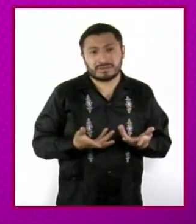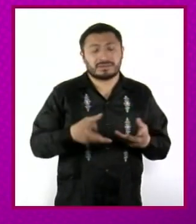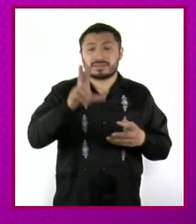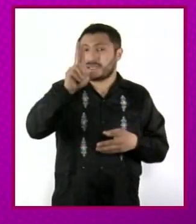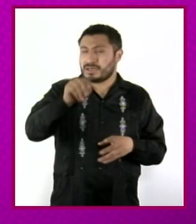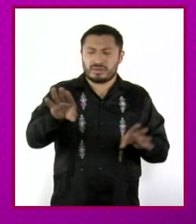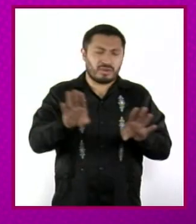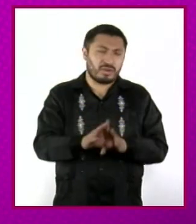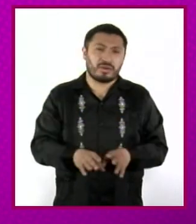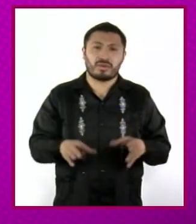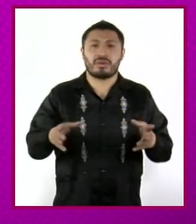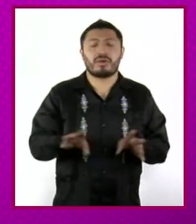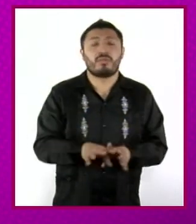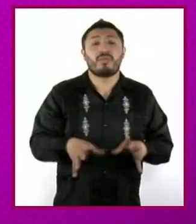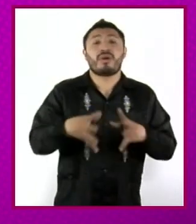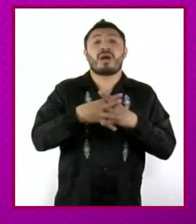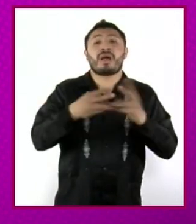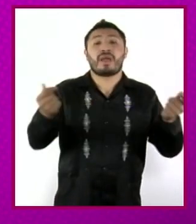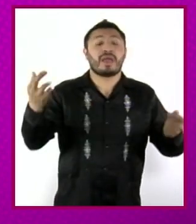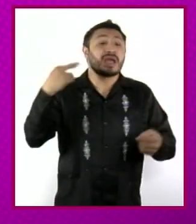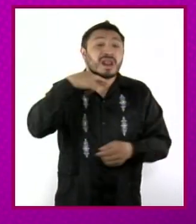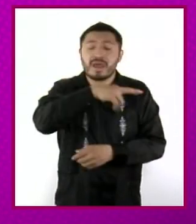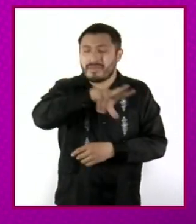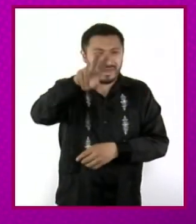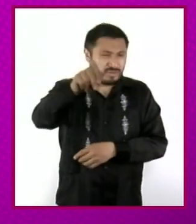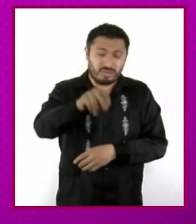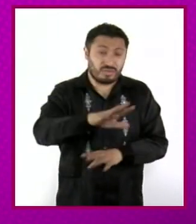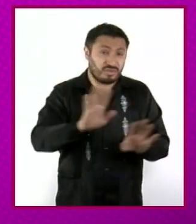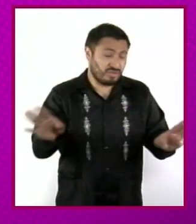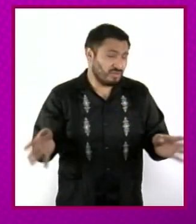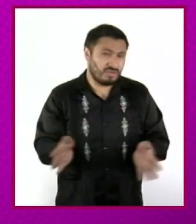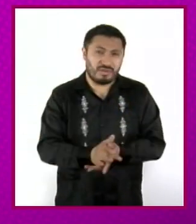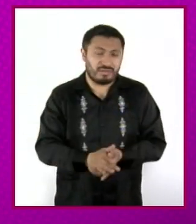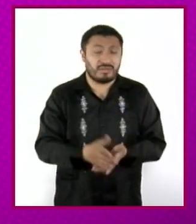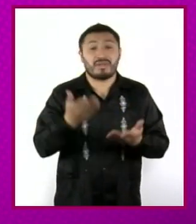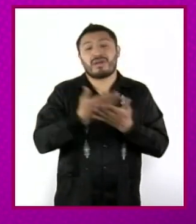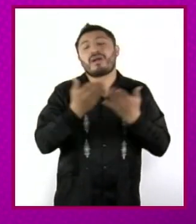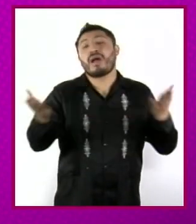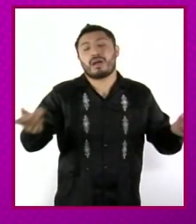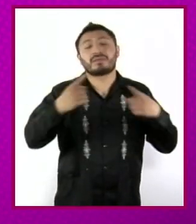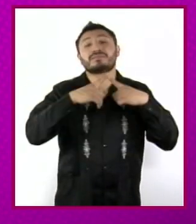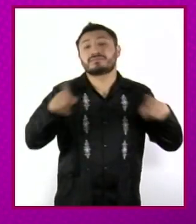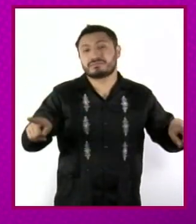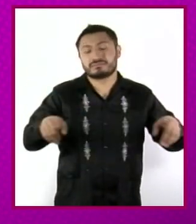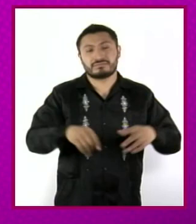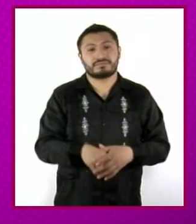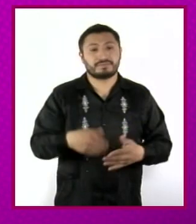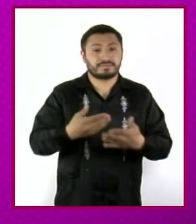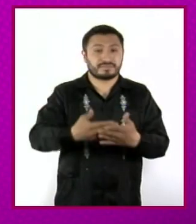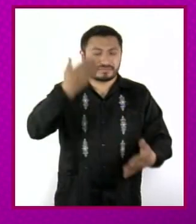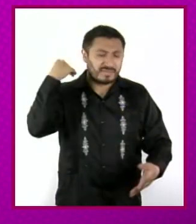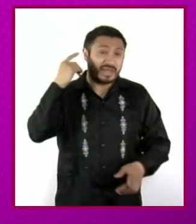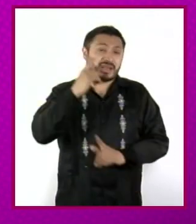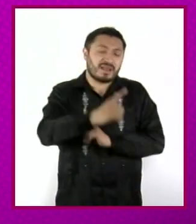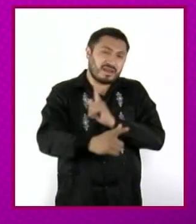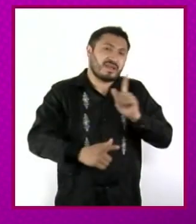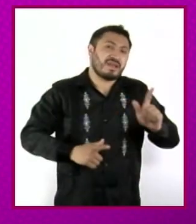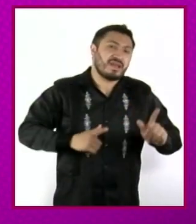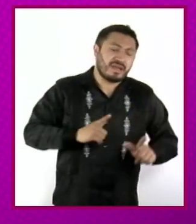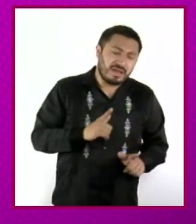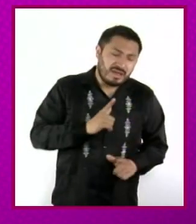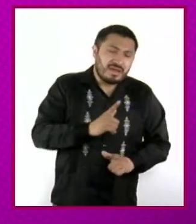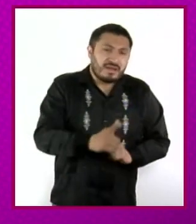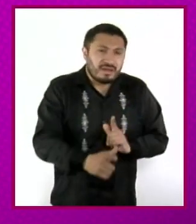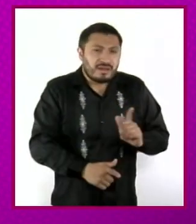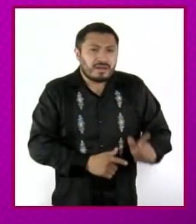era tan líquida, no era así de fluyente como es ahora. Era más pausada. Nos